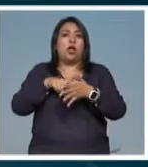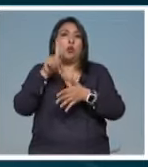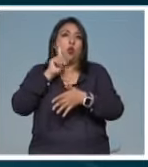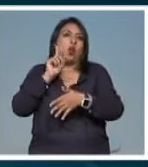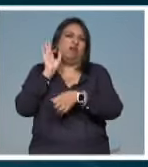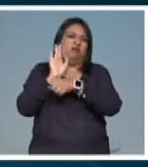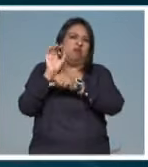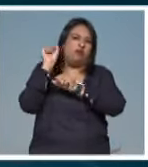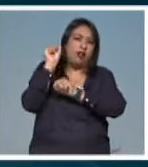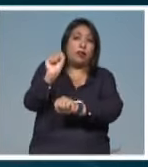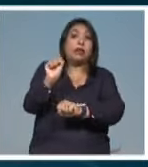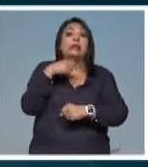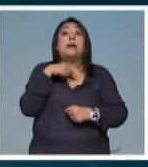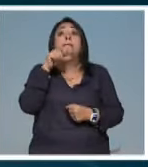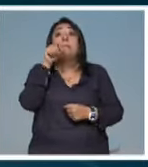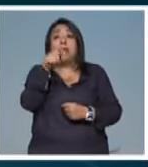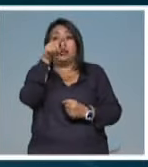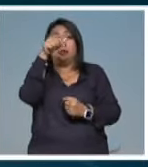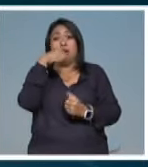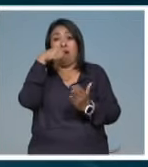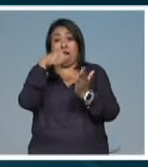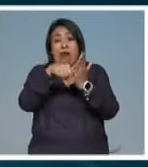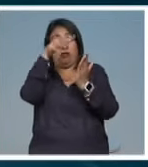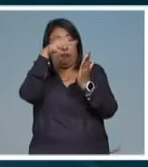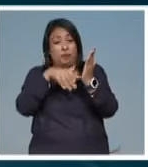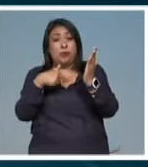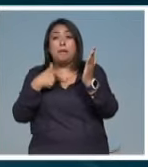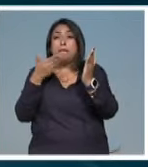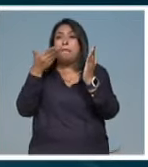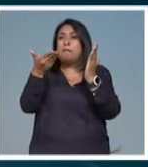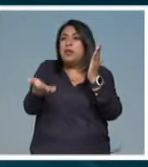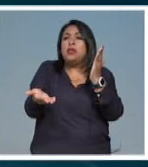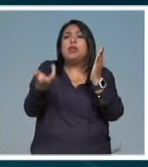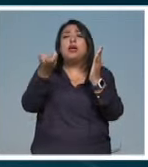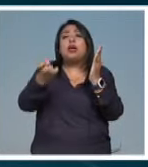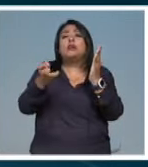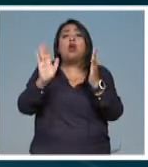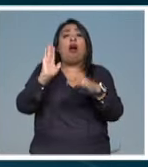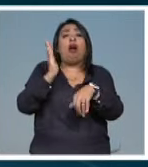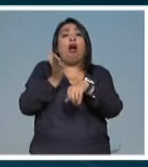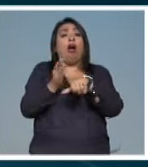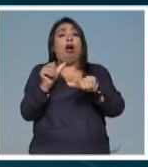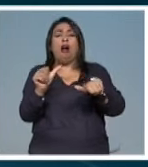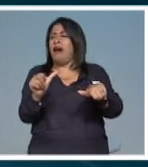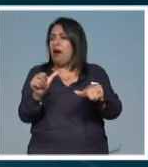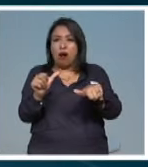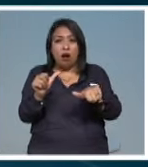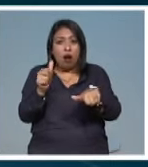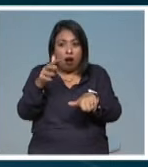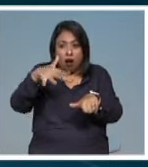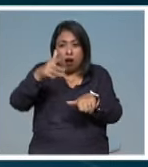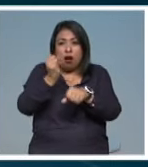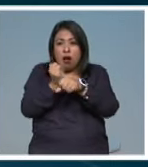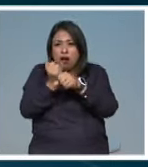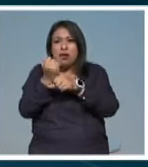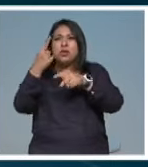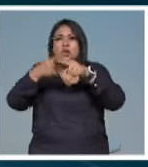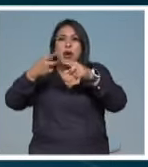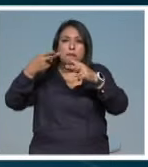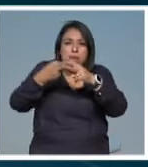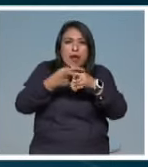en fin. Y en este mismo documento también se pide que el caso no quede impune, que se encuentre a los asesinos materiales